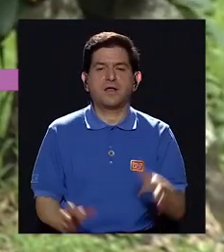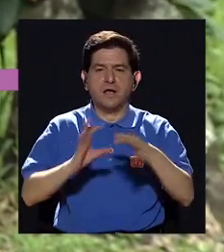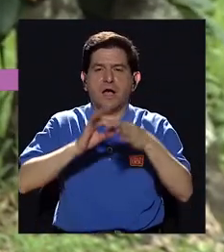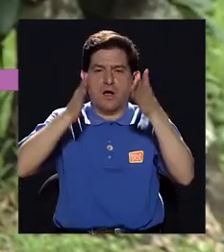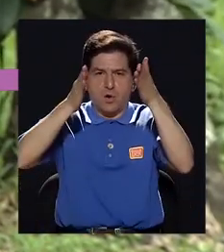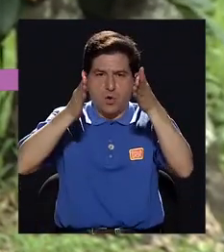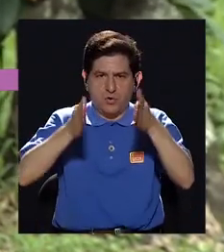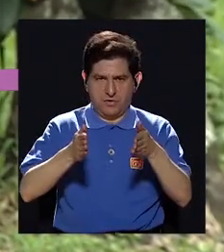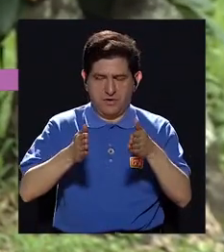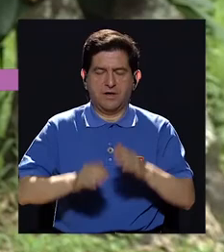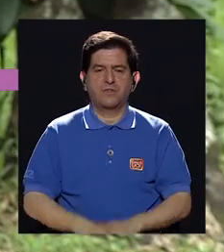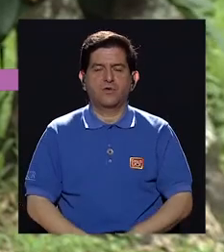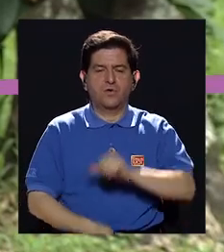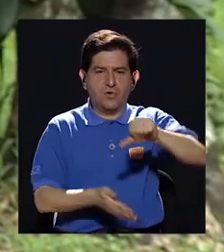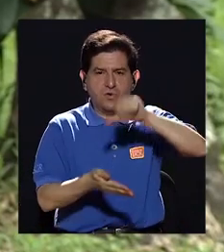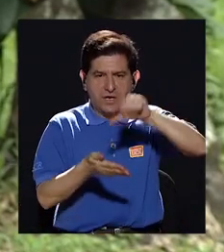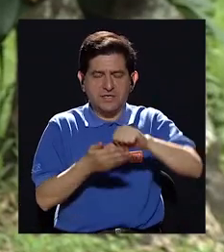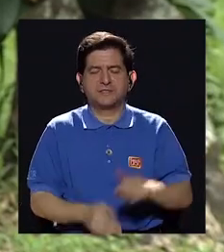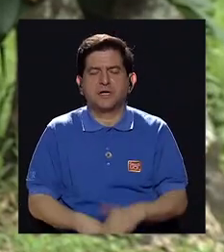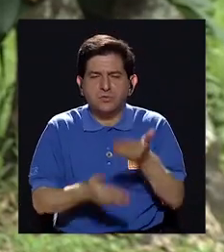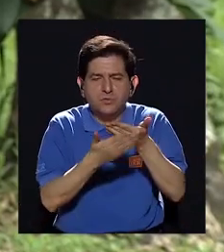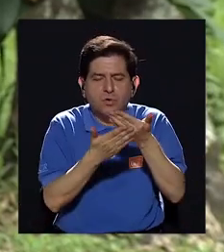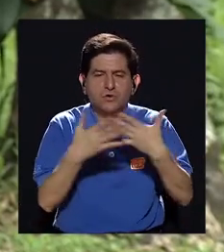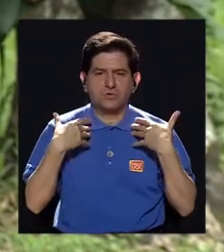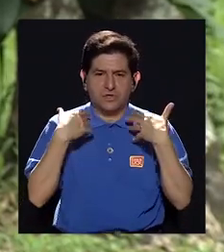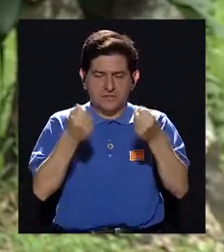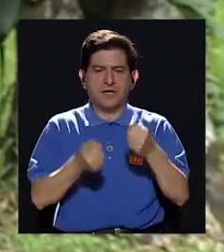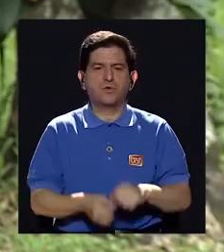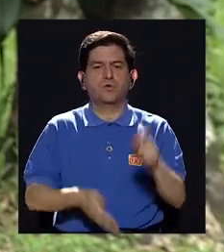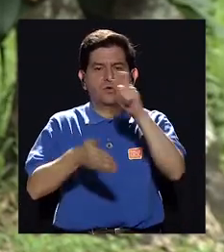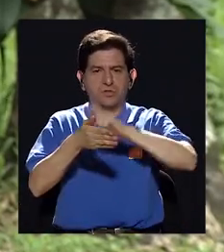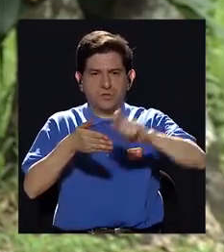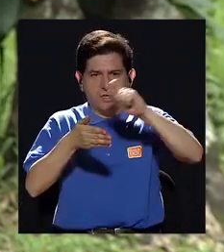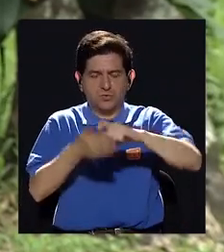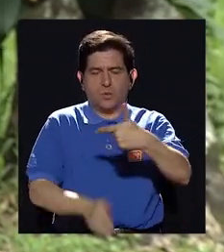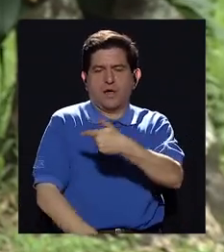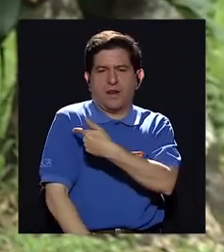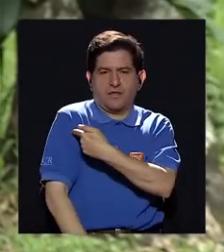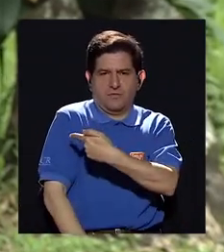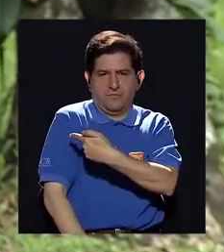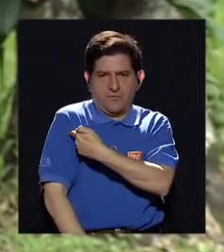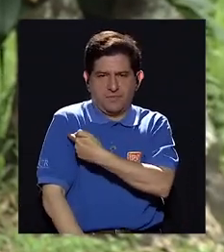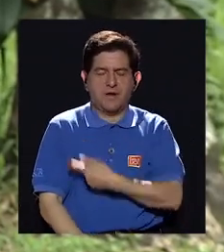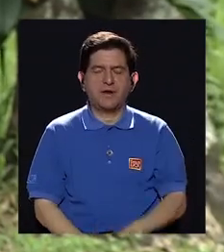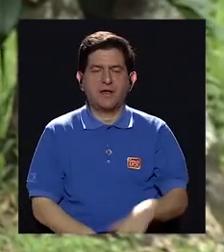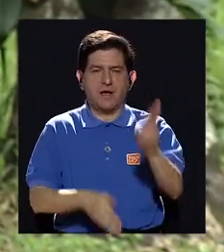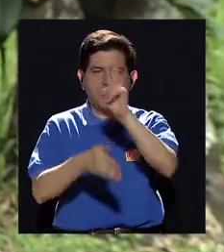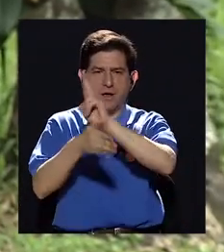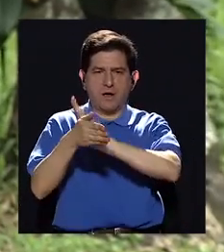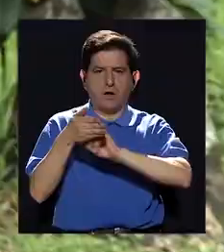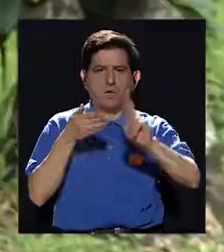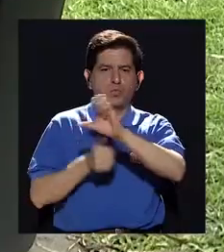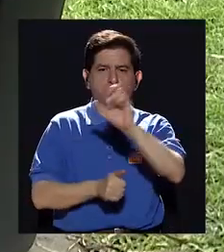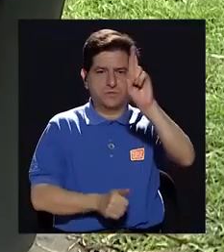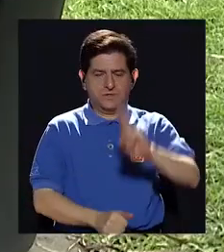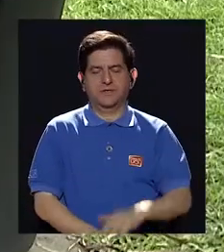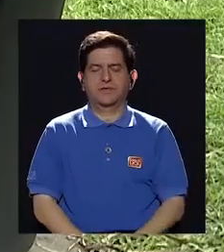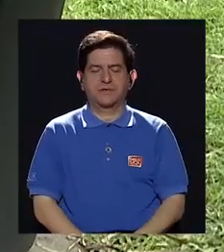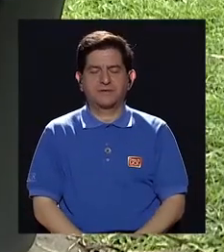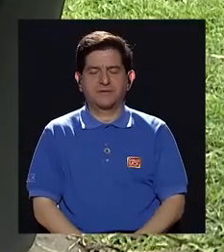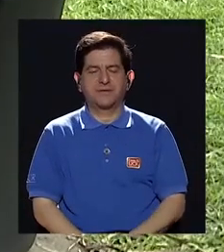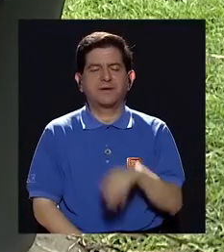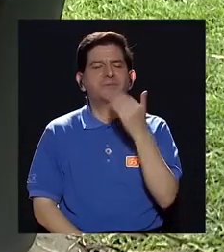es coordinadora del Centro de Simulación en Salud de la Escuela de Enfermería de la Universidad de Costa Rica.